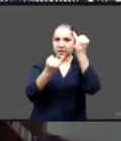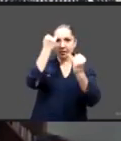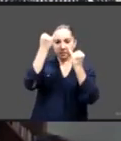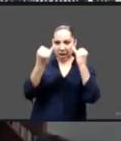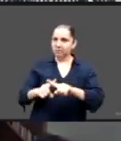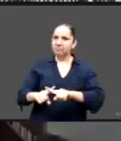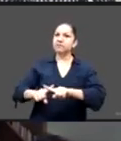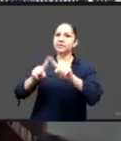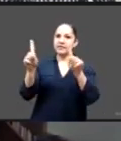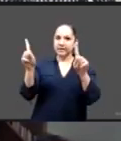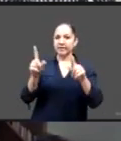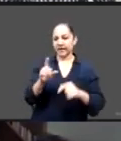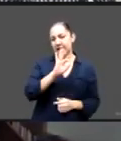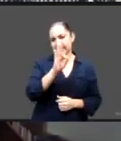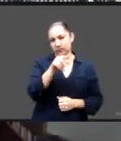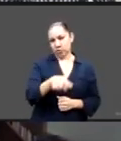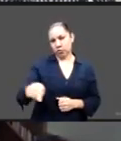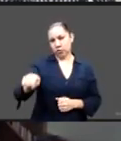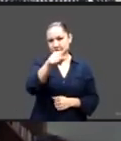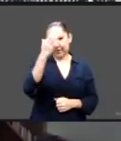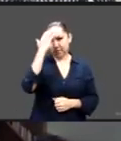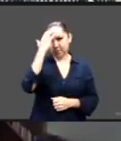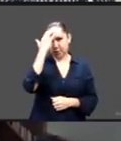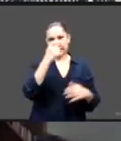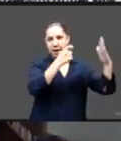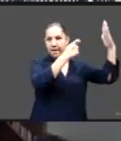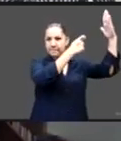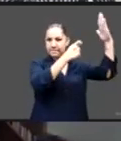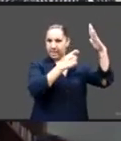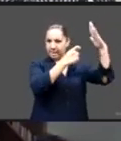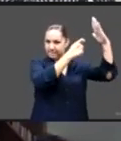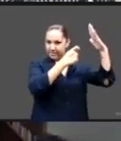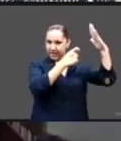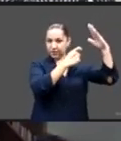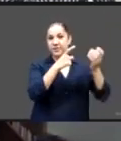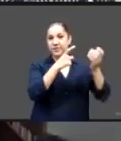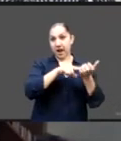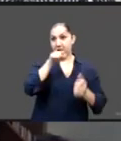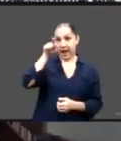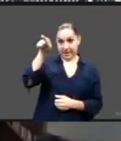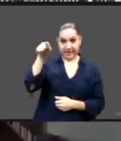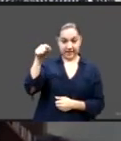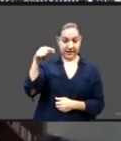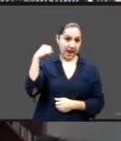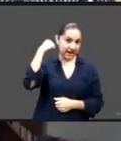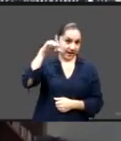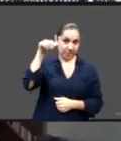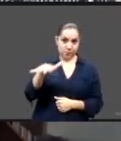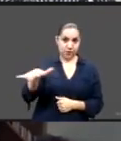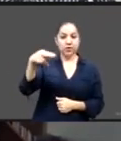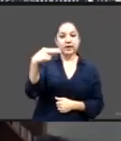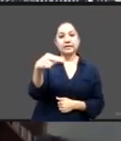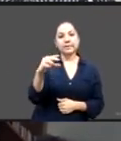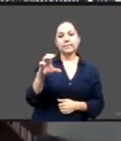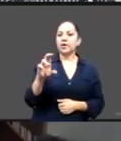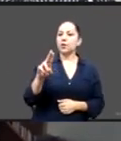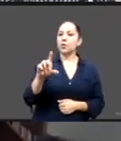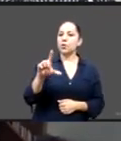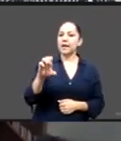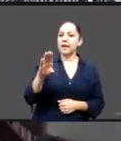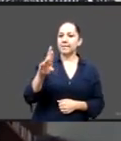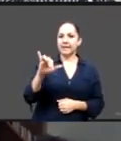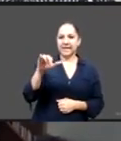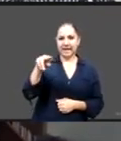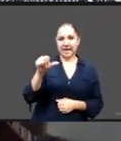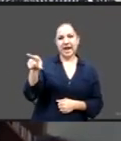conocen los papalotes. Bueno, aquí en Acapulco, tropicalizado, se les llama culebrina. Las culebrinas son estos papalotes muy